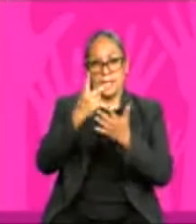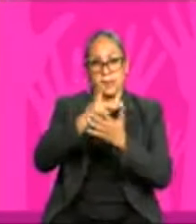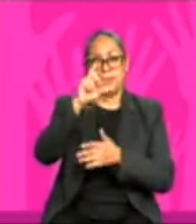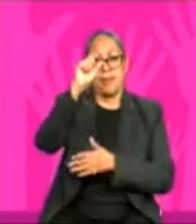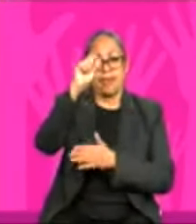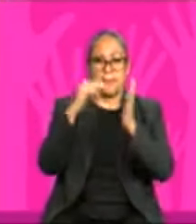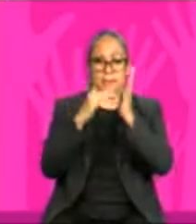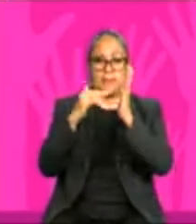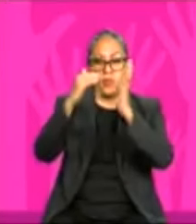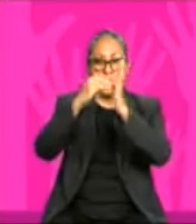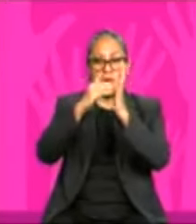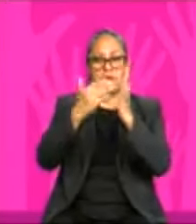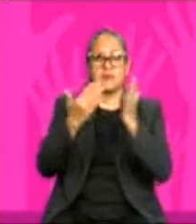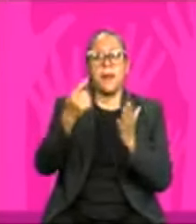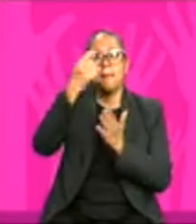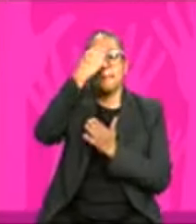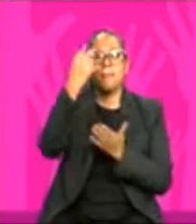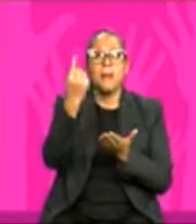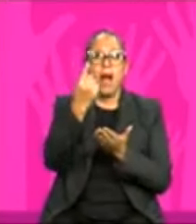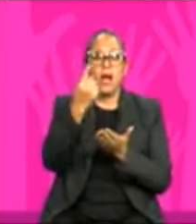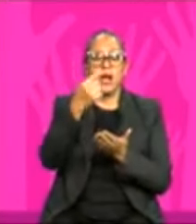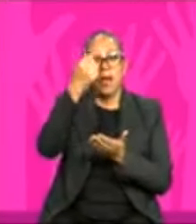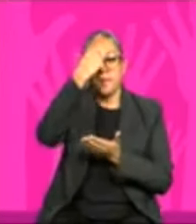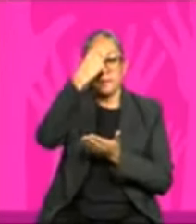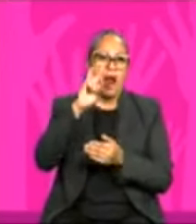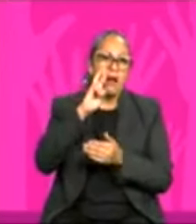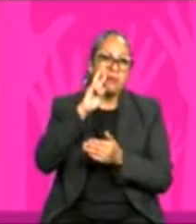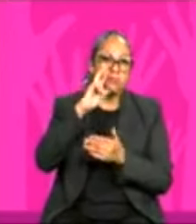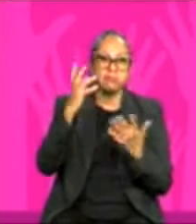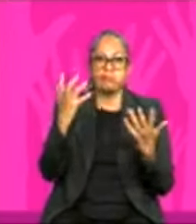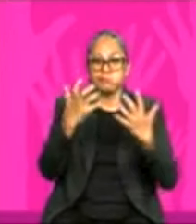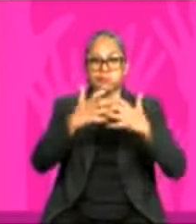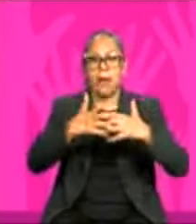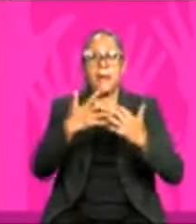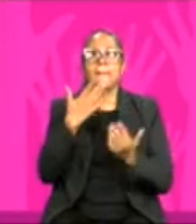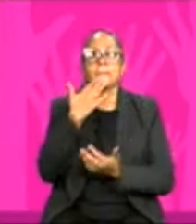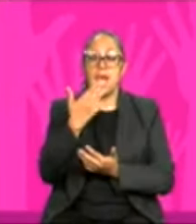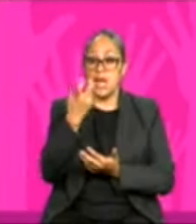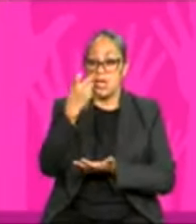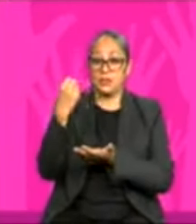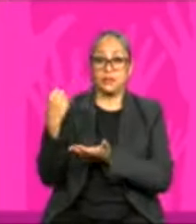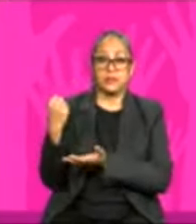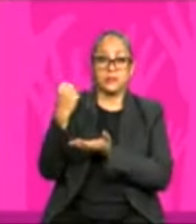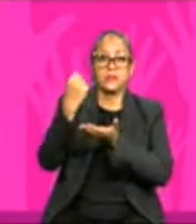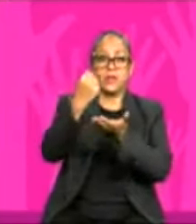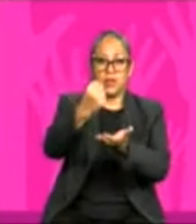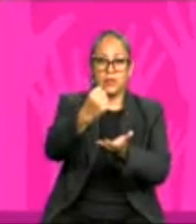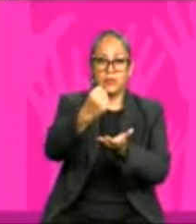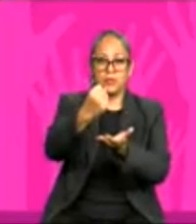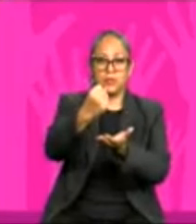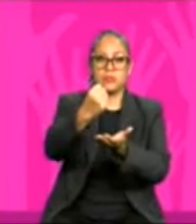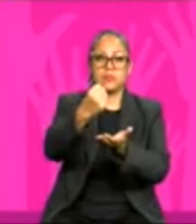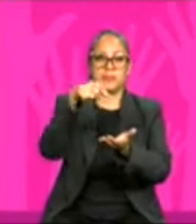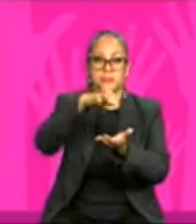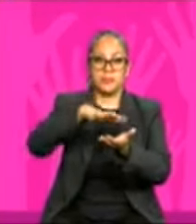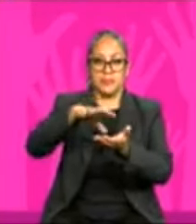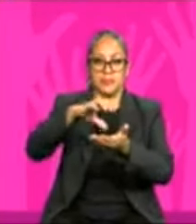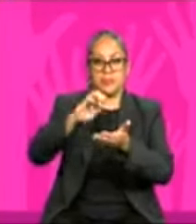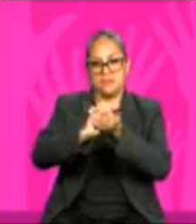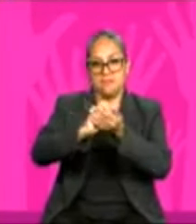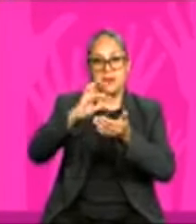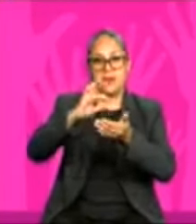pesos para tratar de empatar la cifra. ¿Y qué creen? El recurso que salió de esa